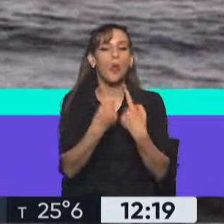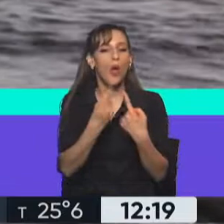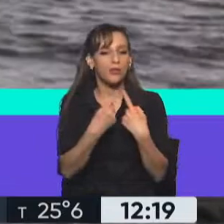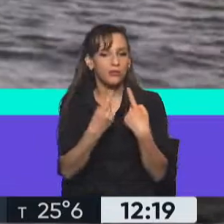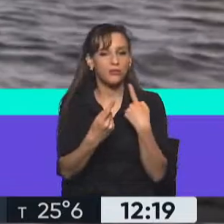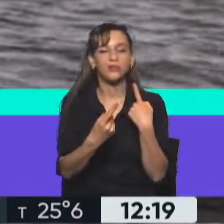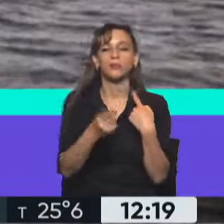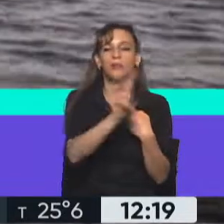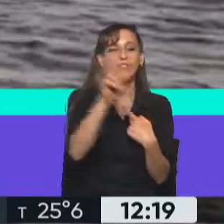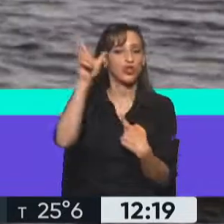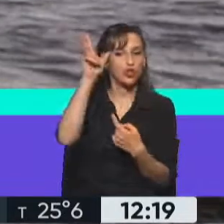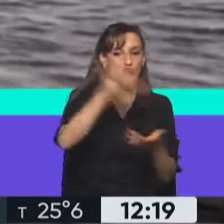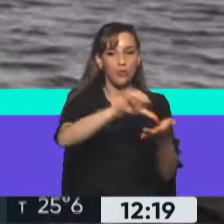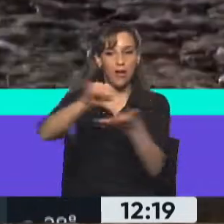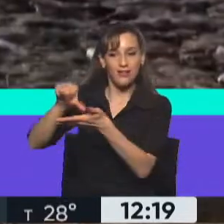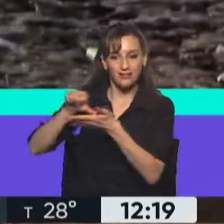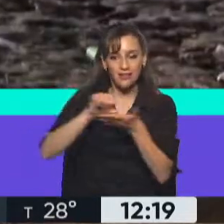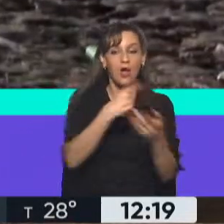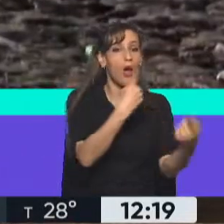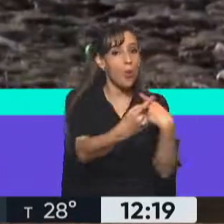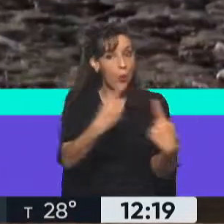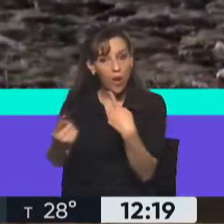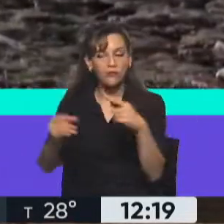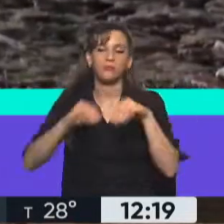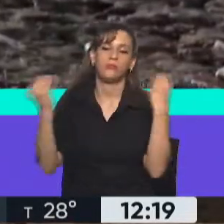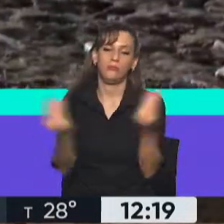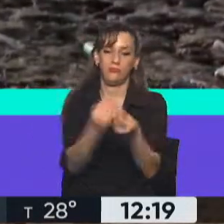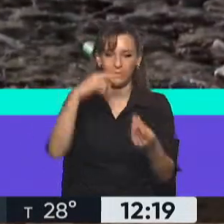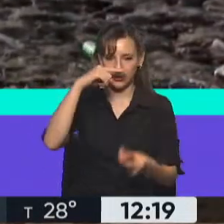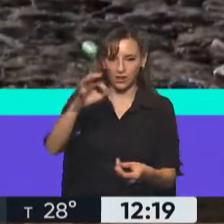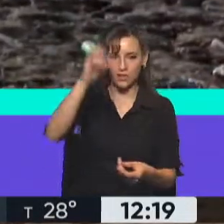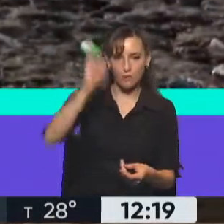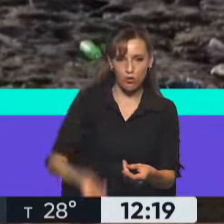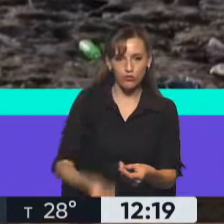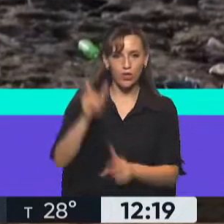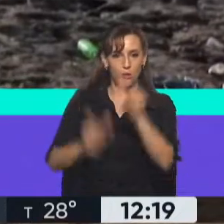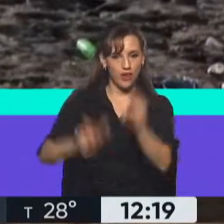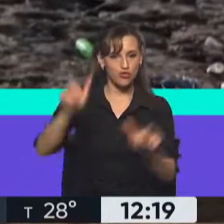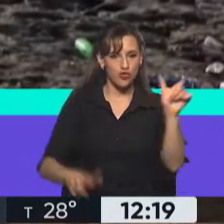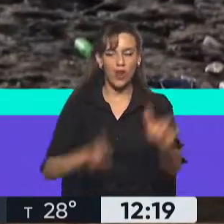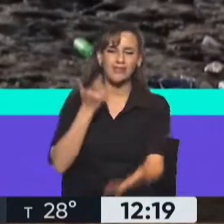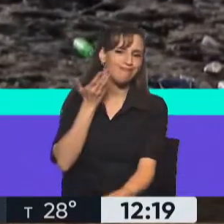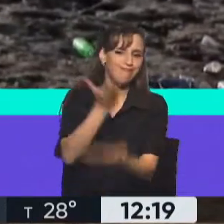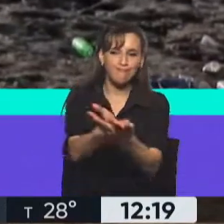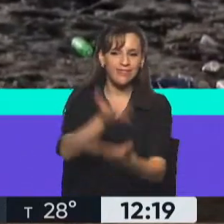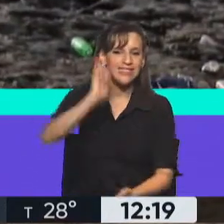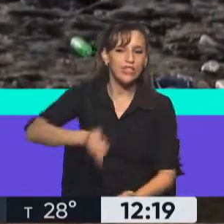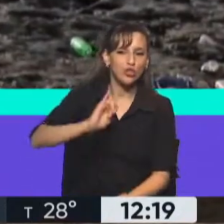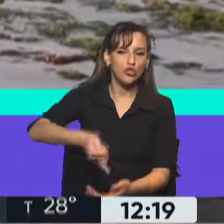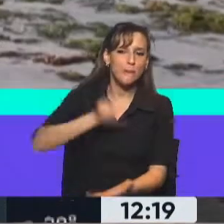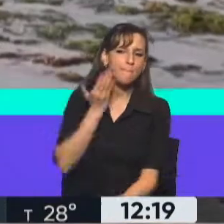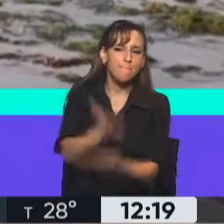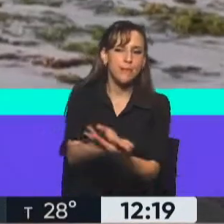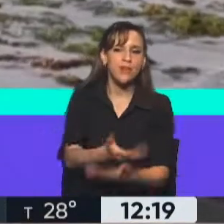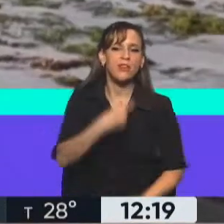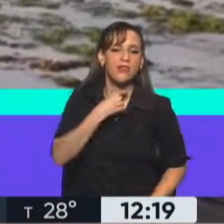28 países mostró que el 70% de las personas exige quiere un tratado para